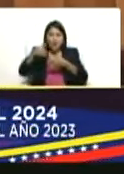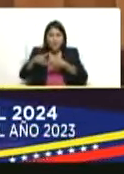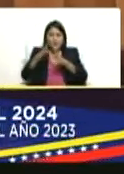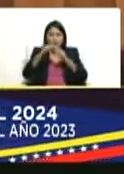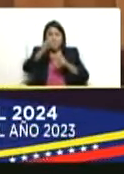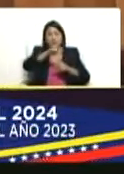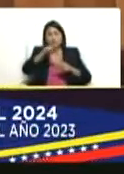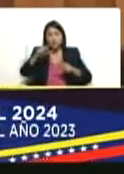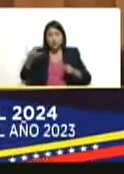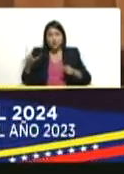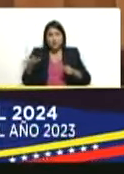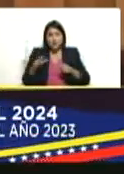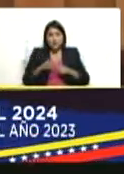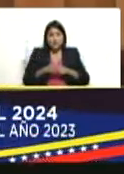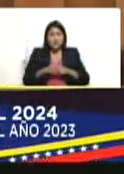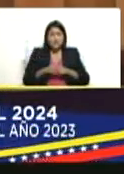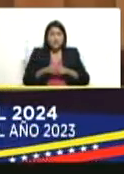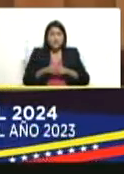todos.